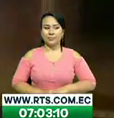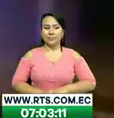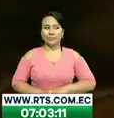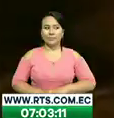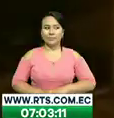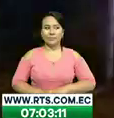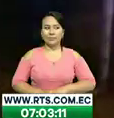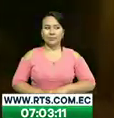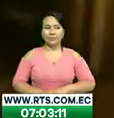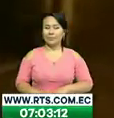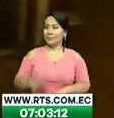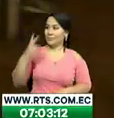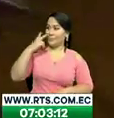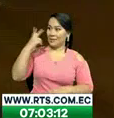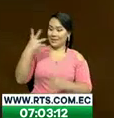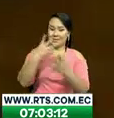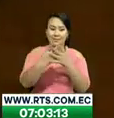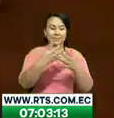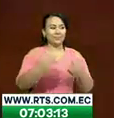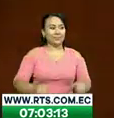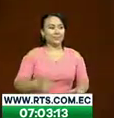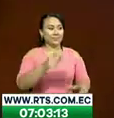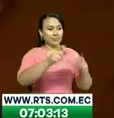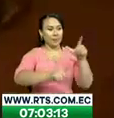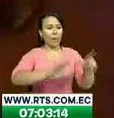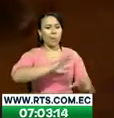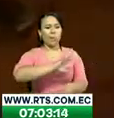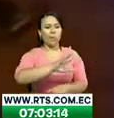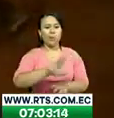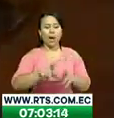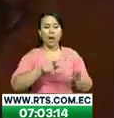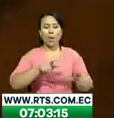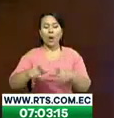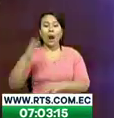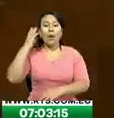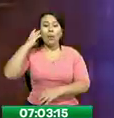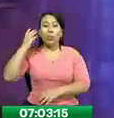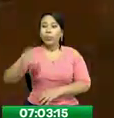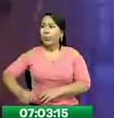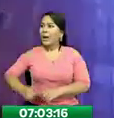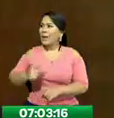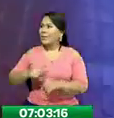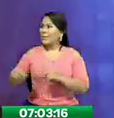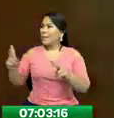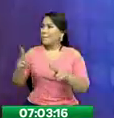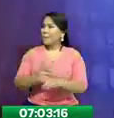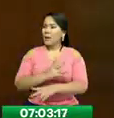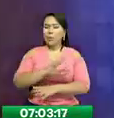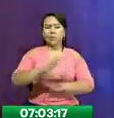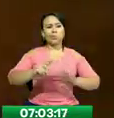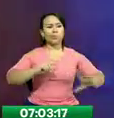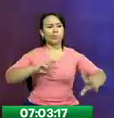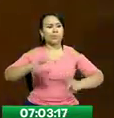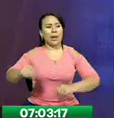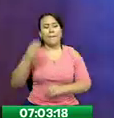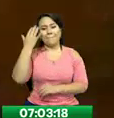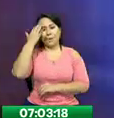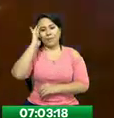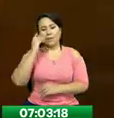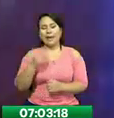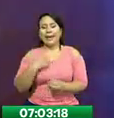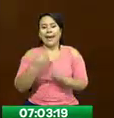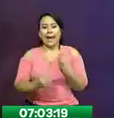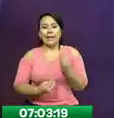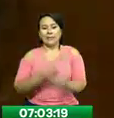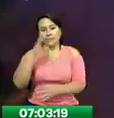Las detenciones de personas que se dedican al robo de negocios en la capital azuaya, aprovechando las noches y madrugadas, no paran, producto del quehacer